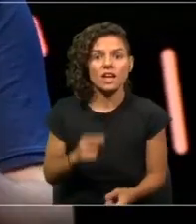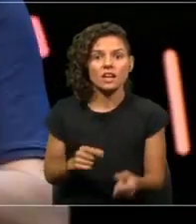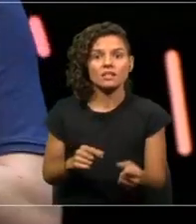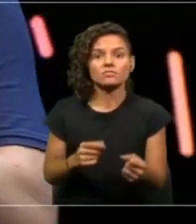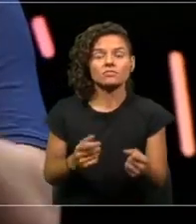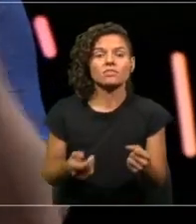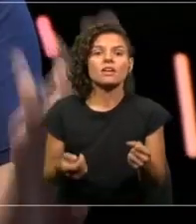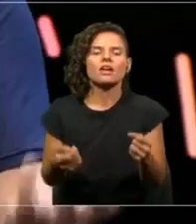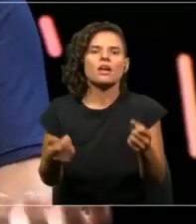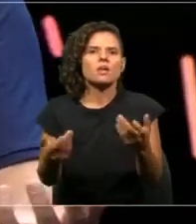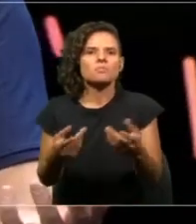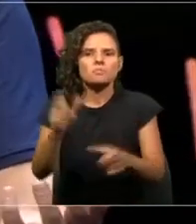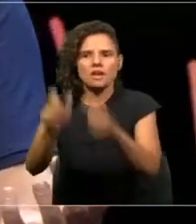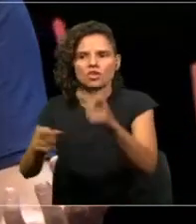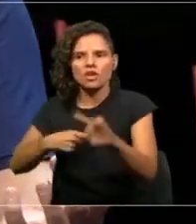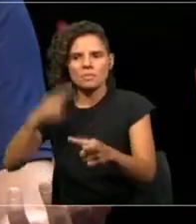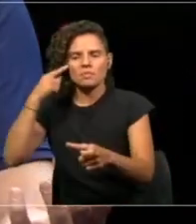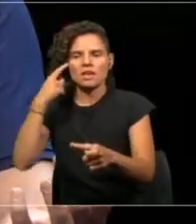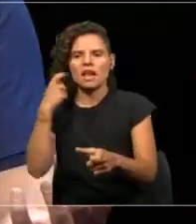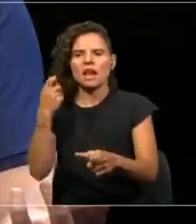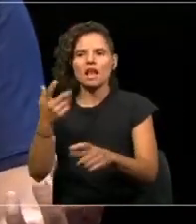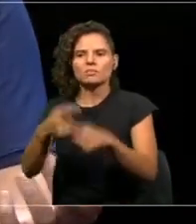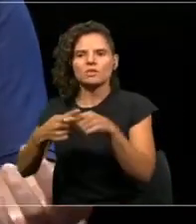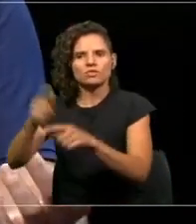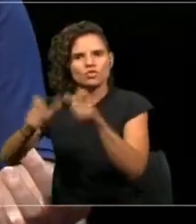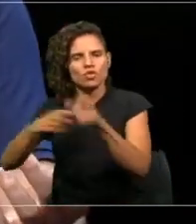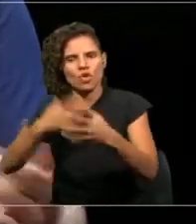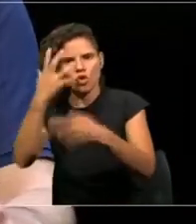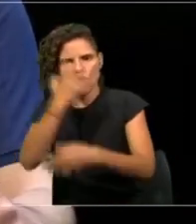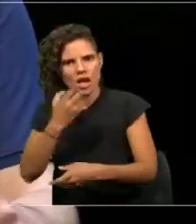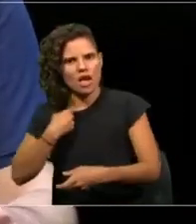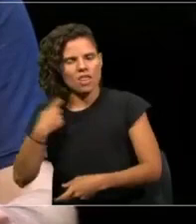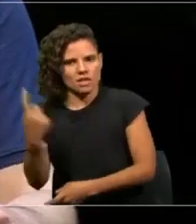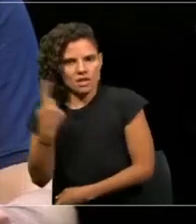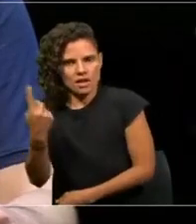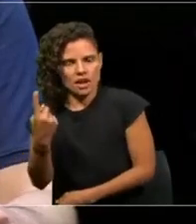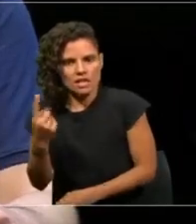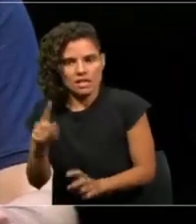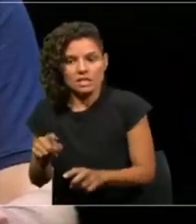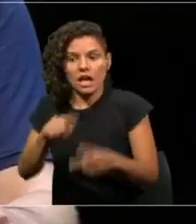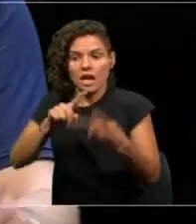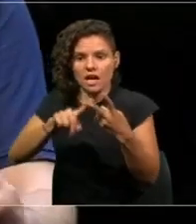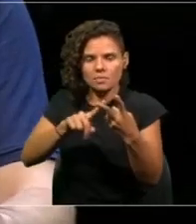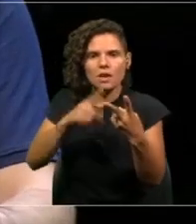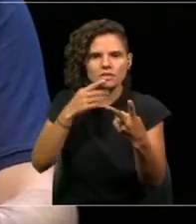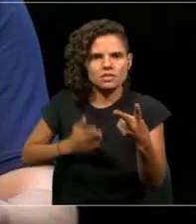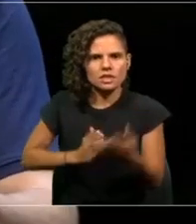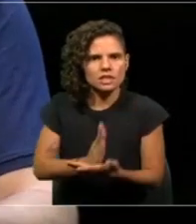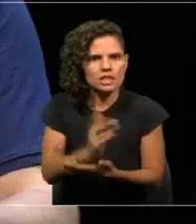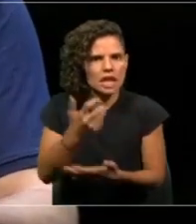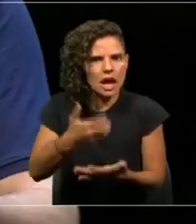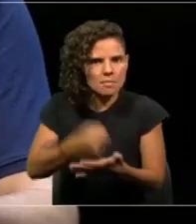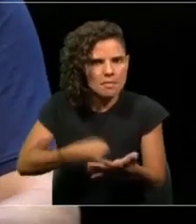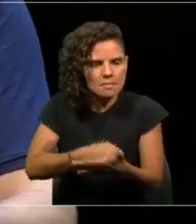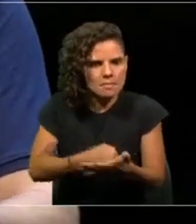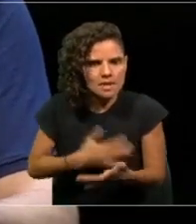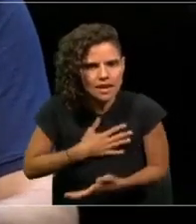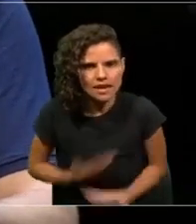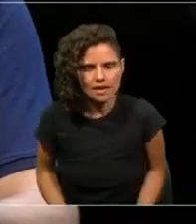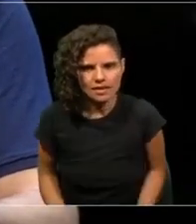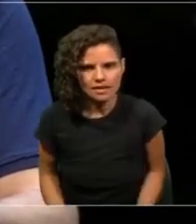3/5, considera que este es un problema de descontento social generalizado y está de acuerdo con que continúen las marchas. Esto es un fenómeno